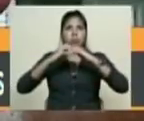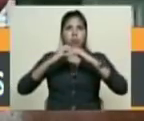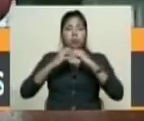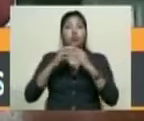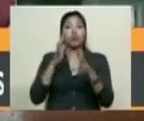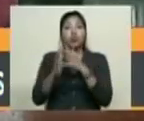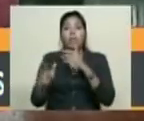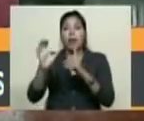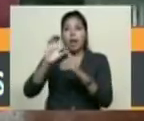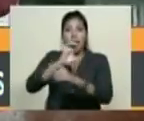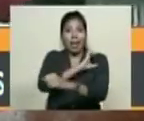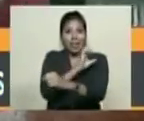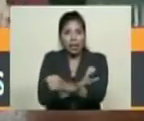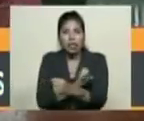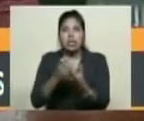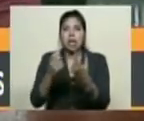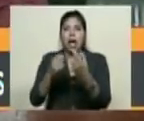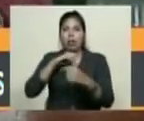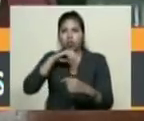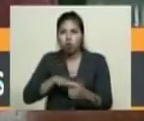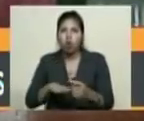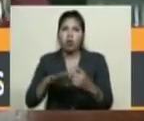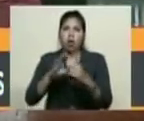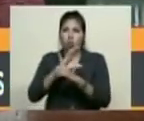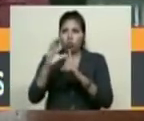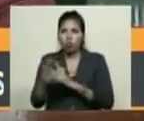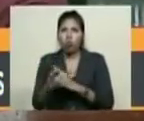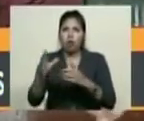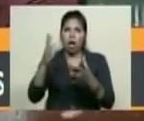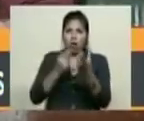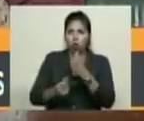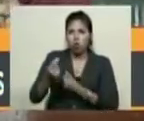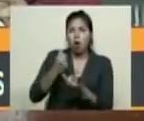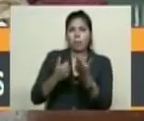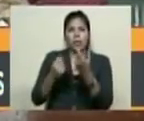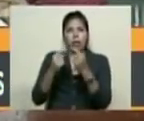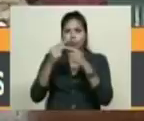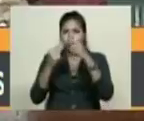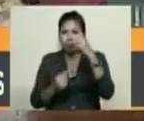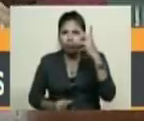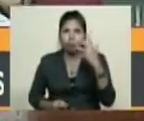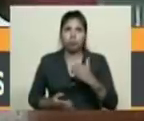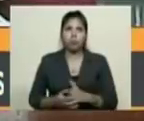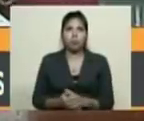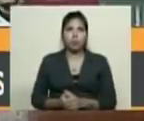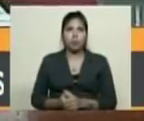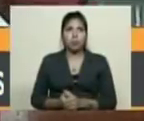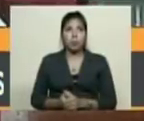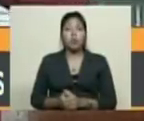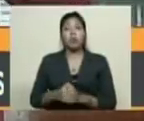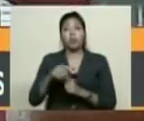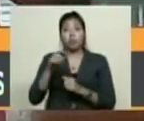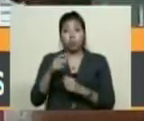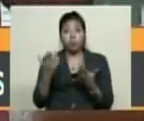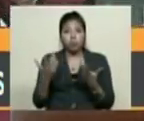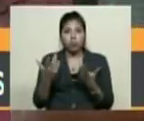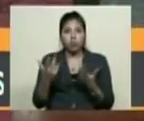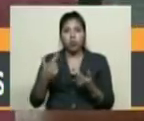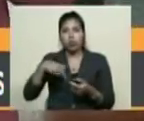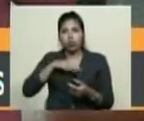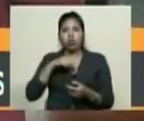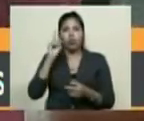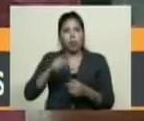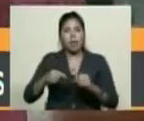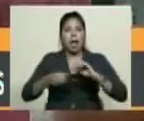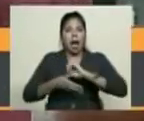energética, integral, histórica, entre Cuba, Venezuela y nosotros más allá, junto al